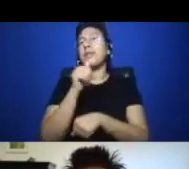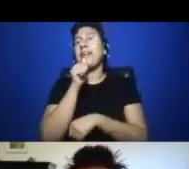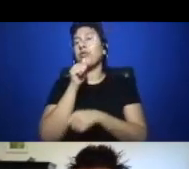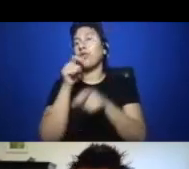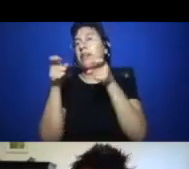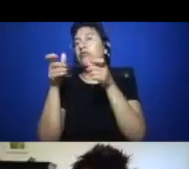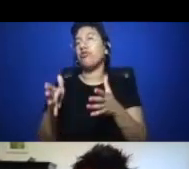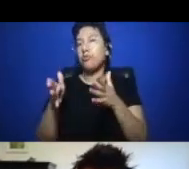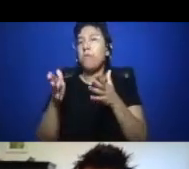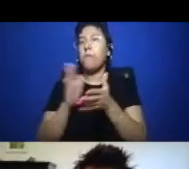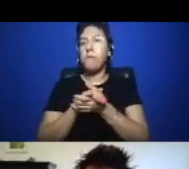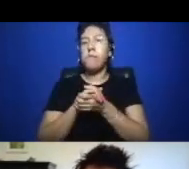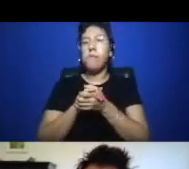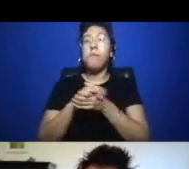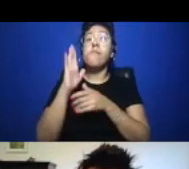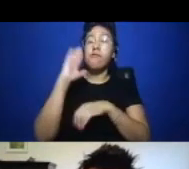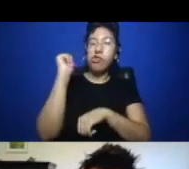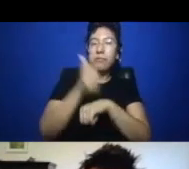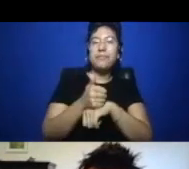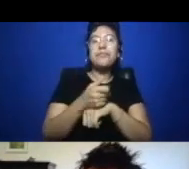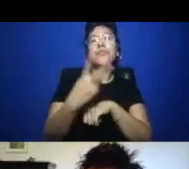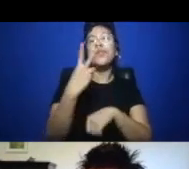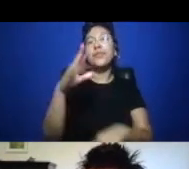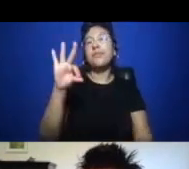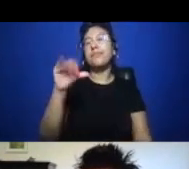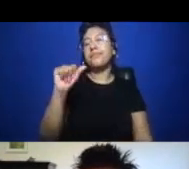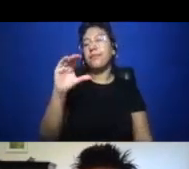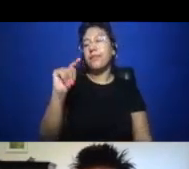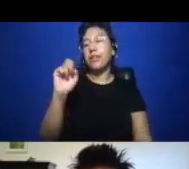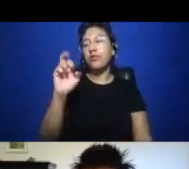un manejador de contraseñas y vamos a establecer